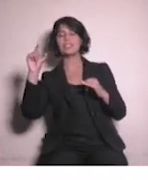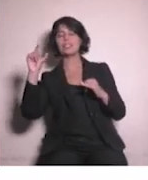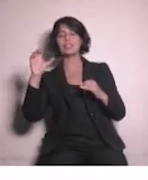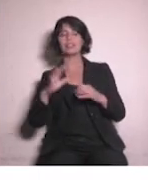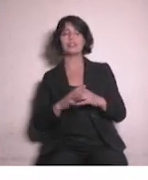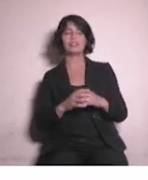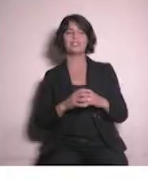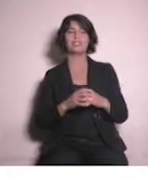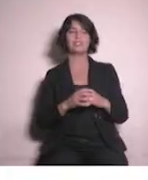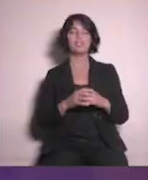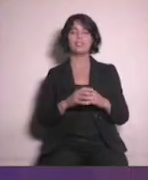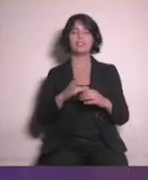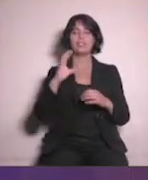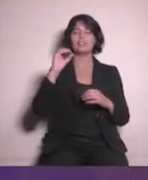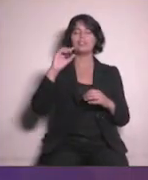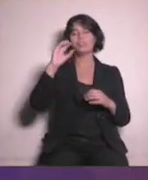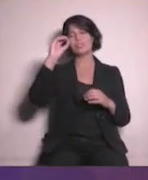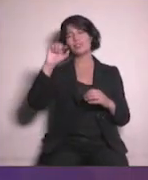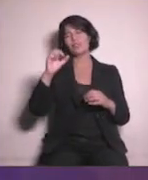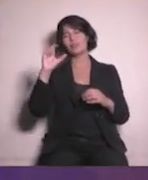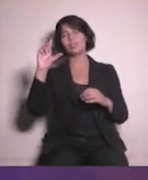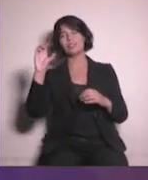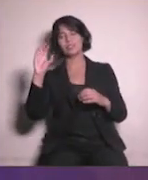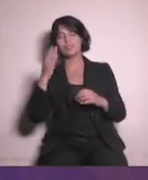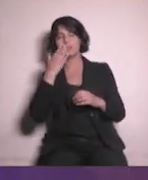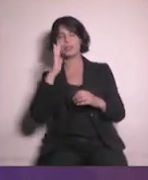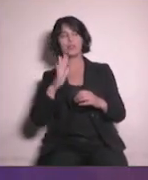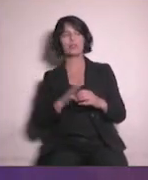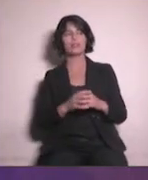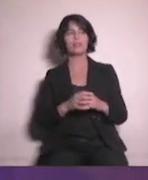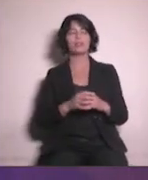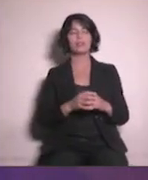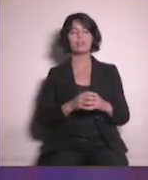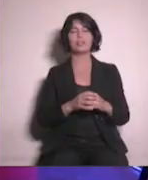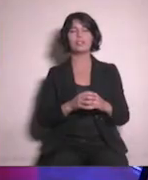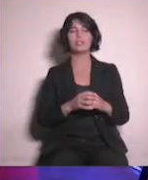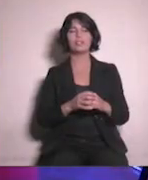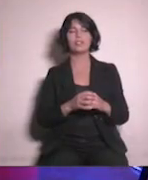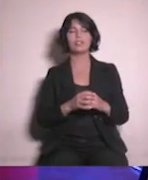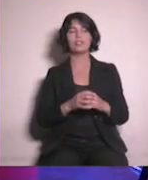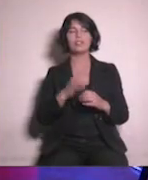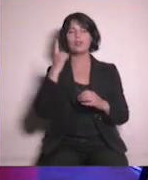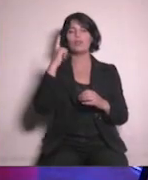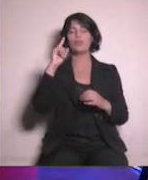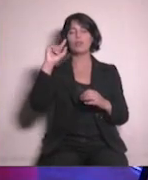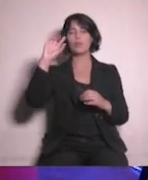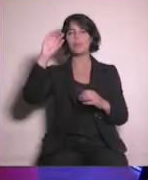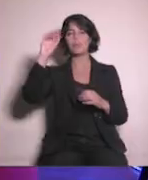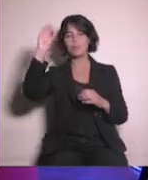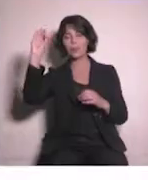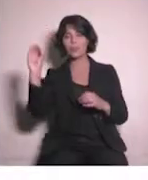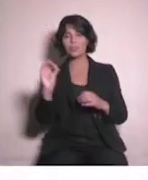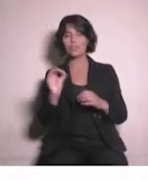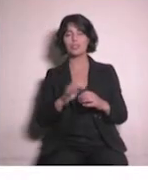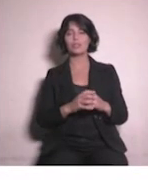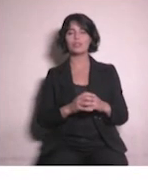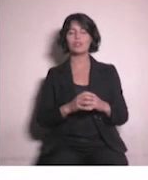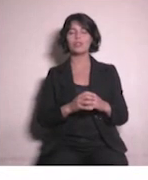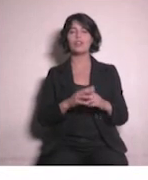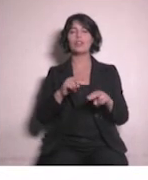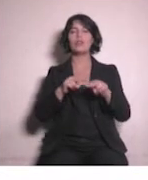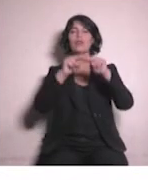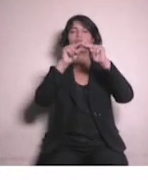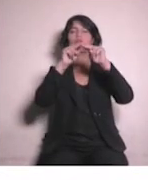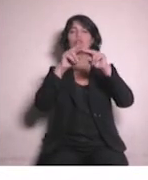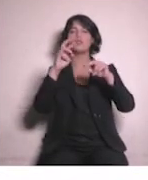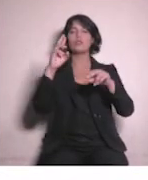digan que 0,7 es menos que 0,48. 0,70, ¿verdad? 1% los fondos